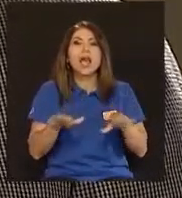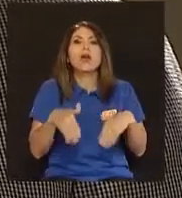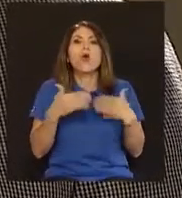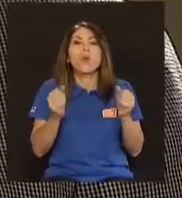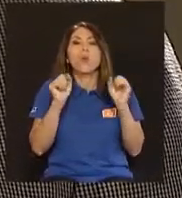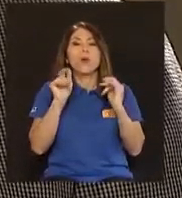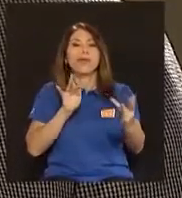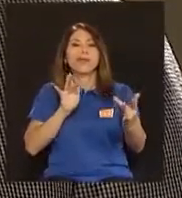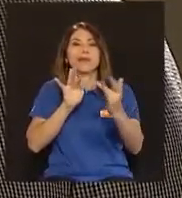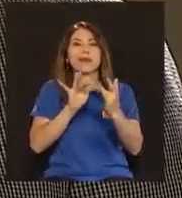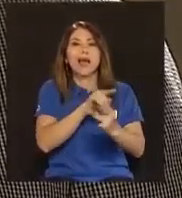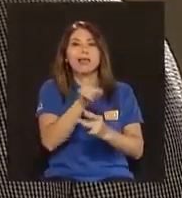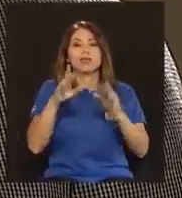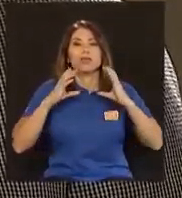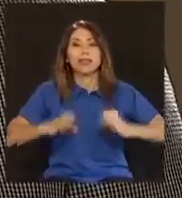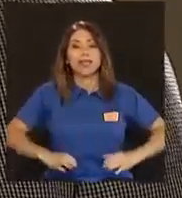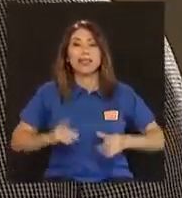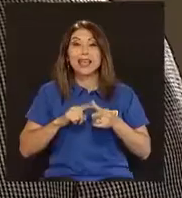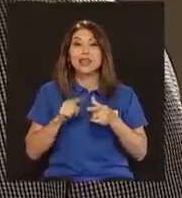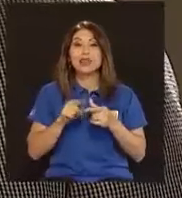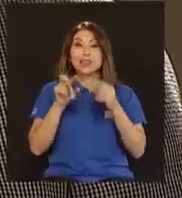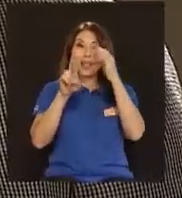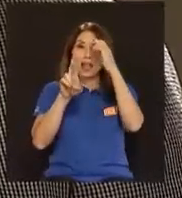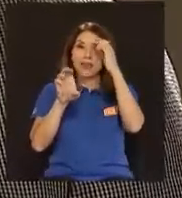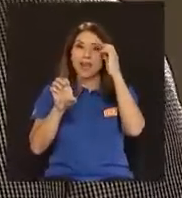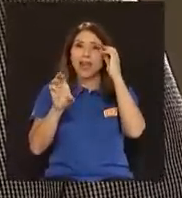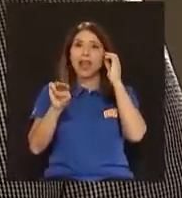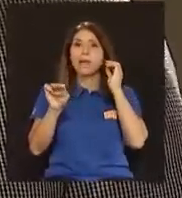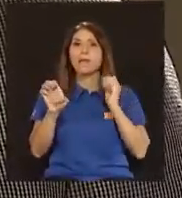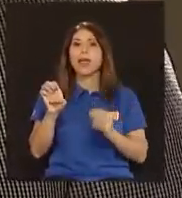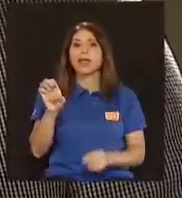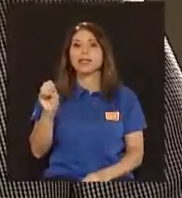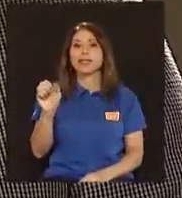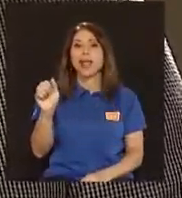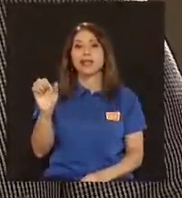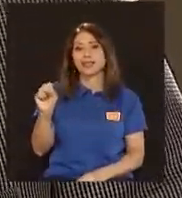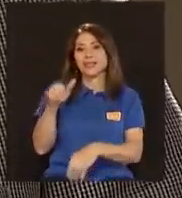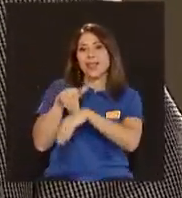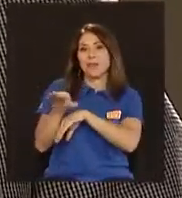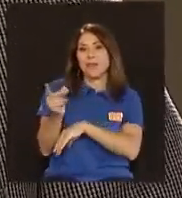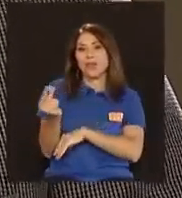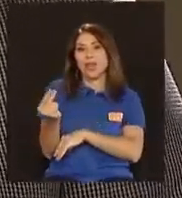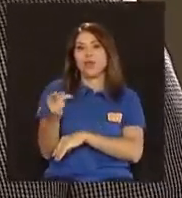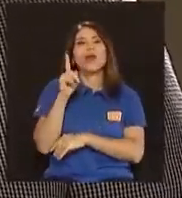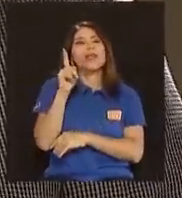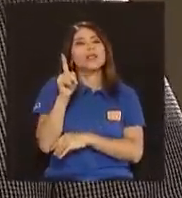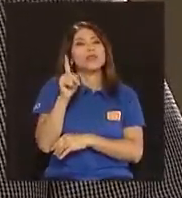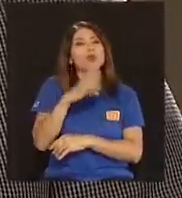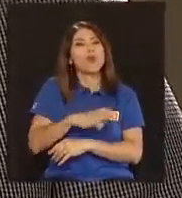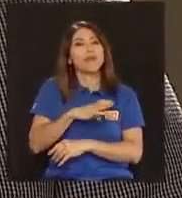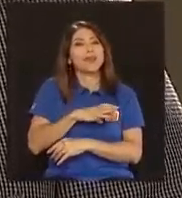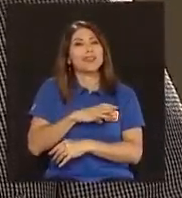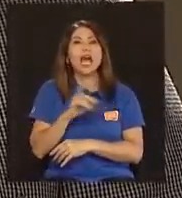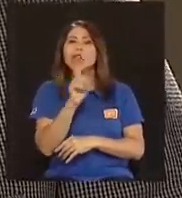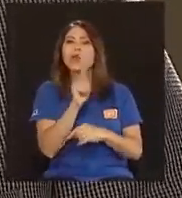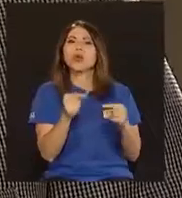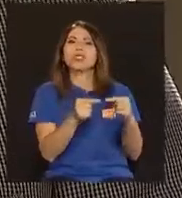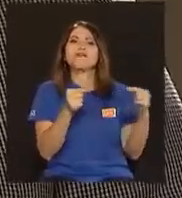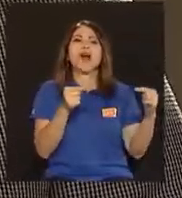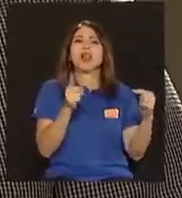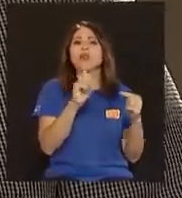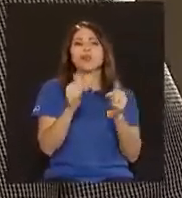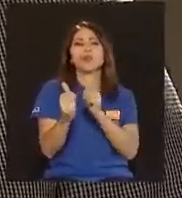clientes. Pero entonces las remesas son una de las tantas facetas. No es necesariamente ni rival ni competencia, es